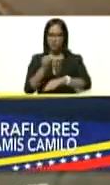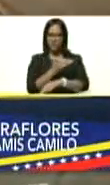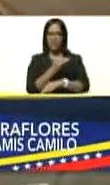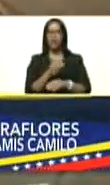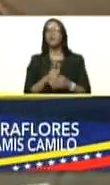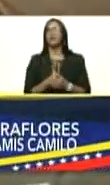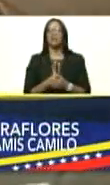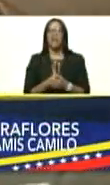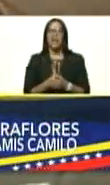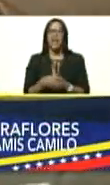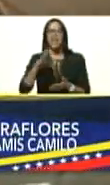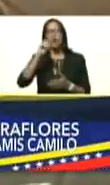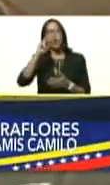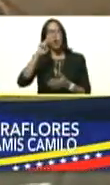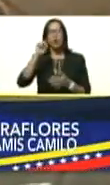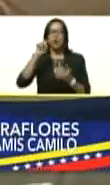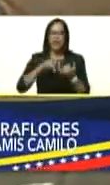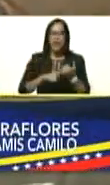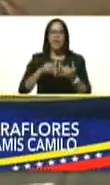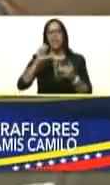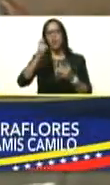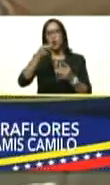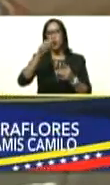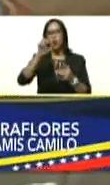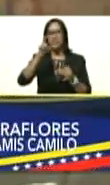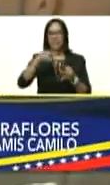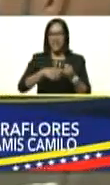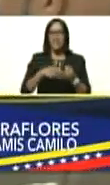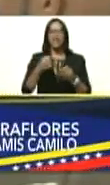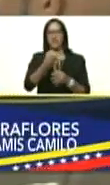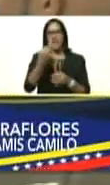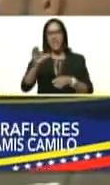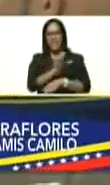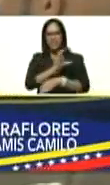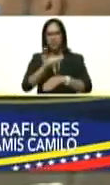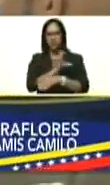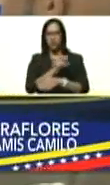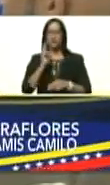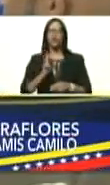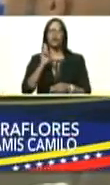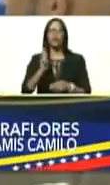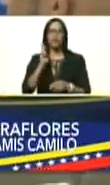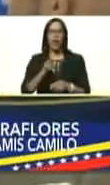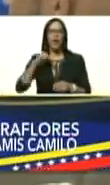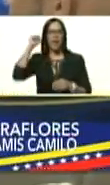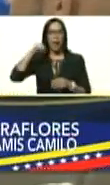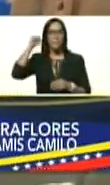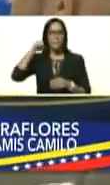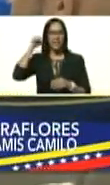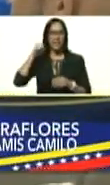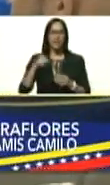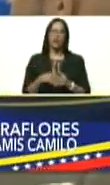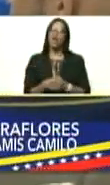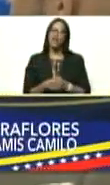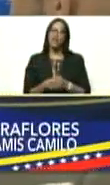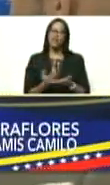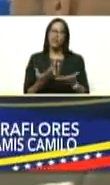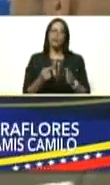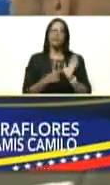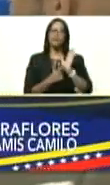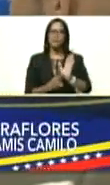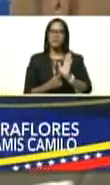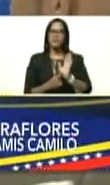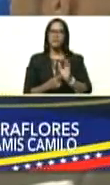Cacu, El Coronel, El Boche, La Manito, que fue utilizada en la película Kindergarten Cop, protagonizada